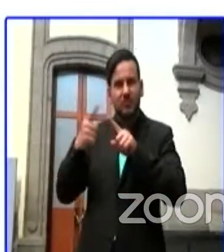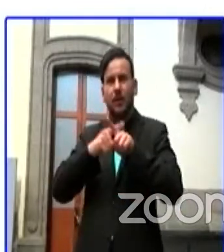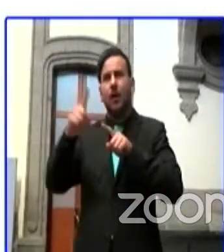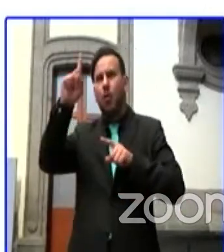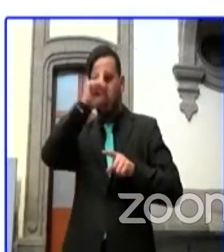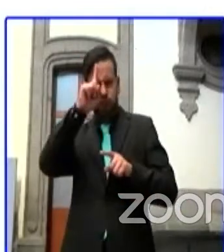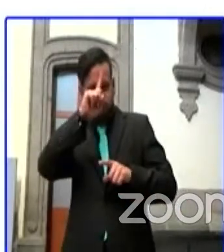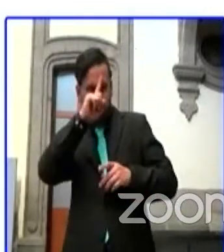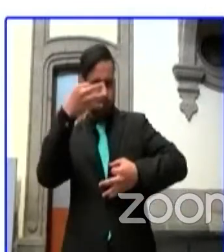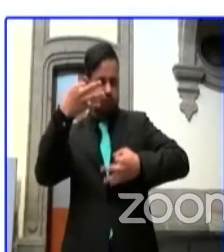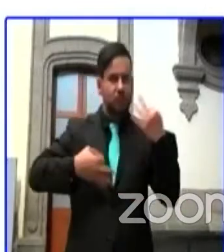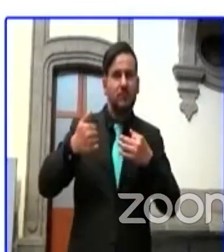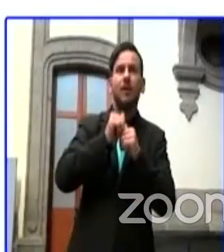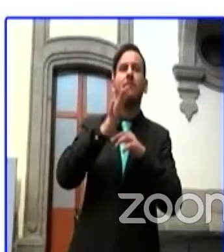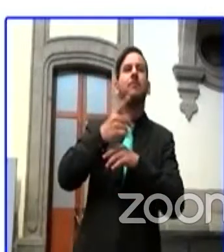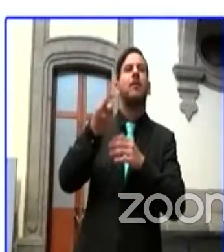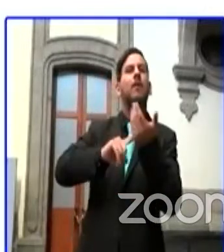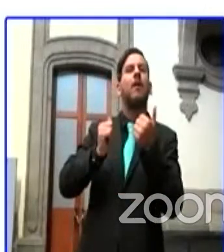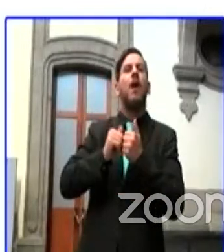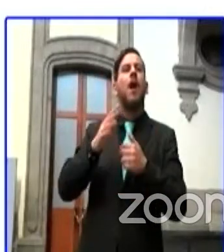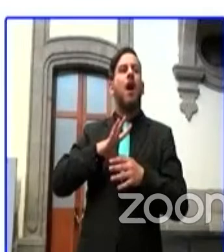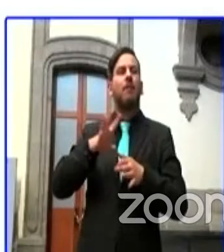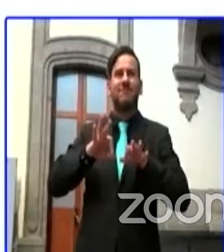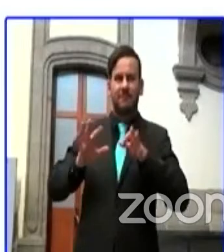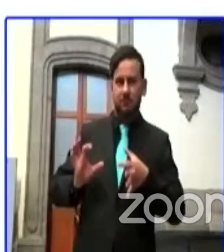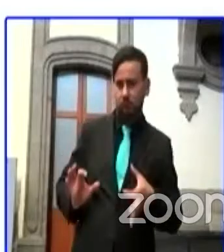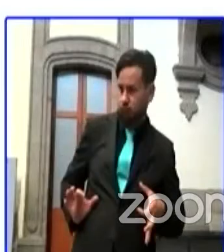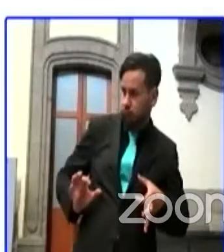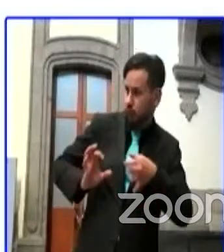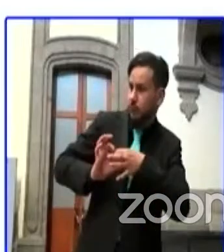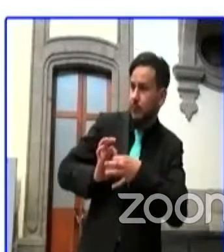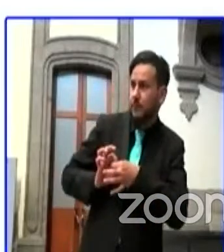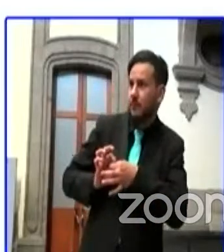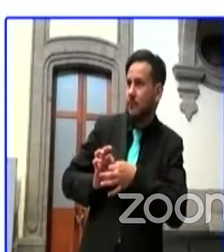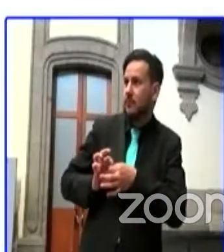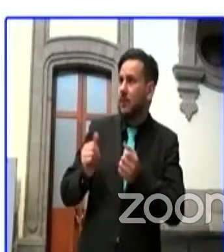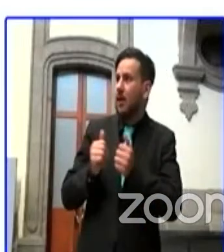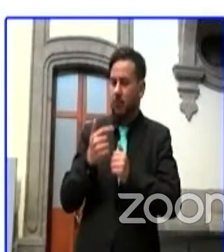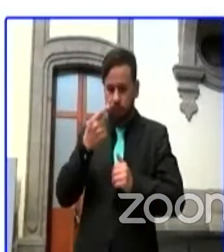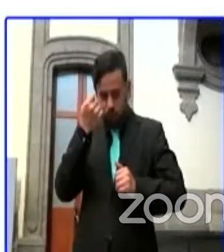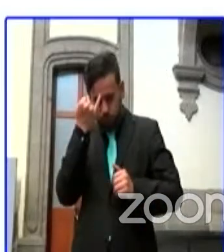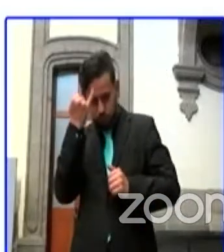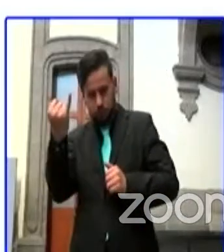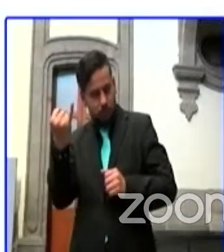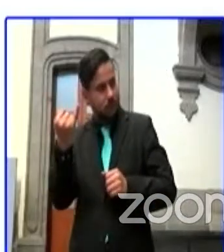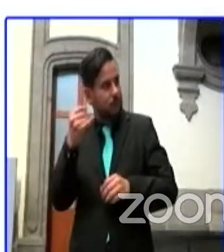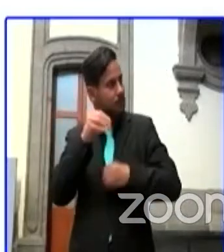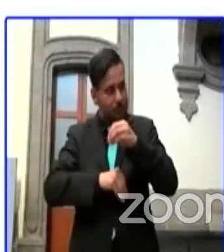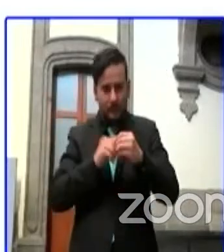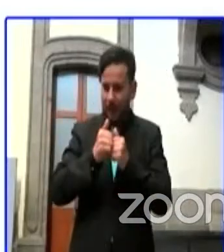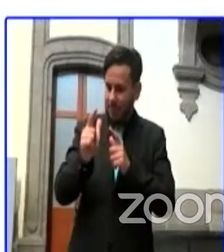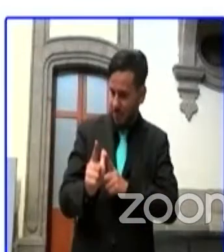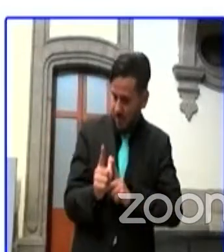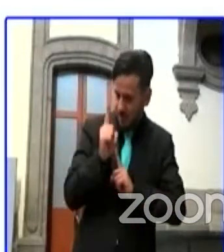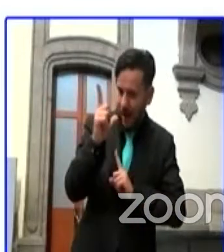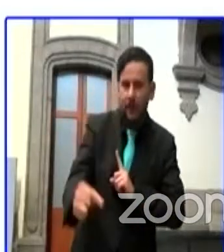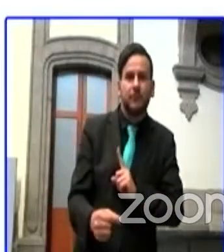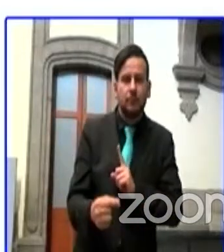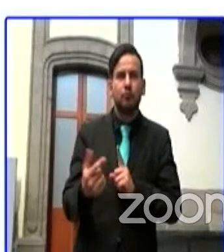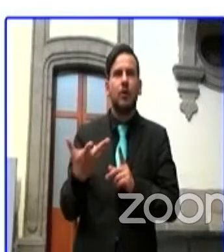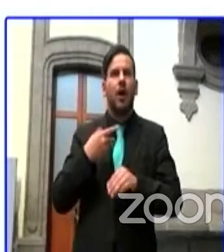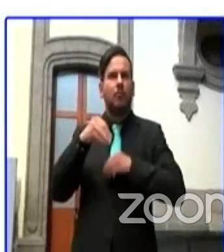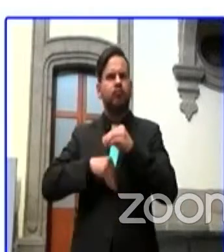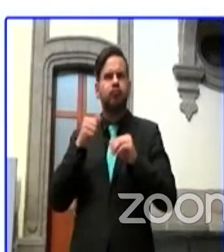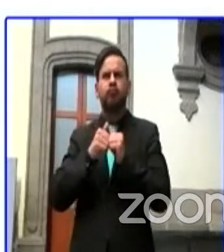Jurídica del Gobierno del Estado, con la que trabajamos muy de cerca, la creación del decreto. Después viene la